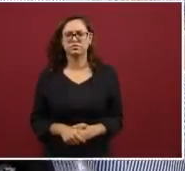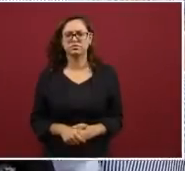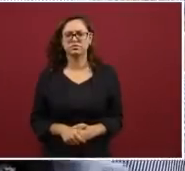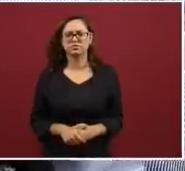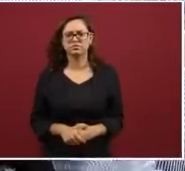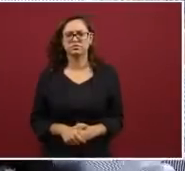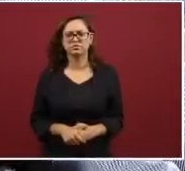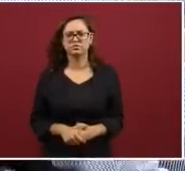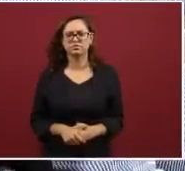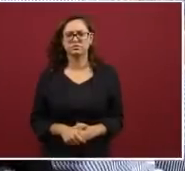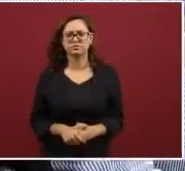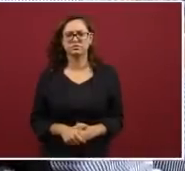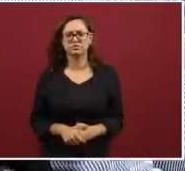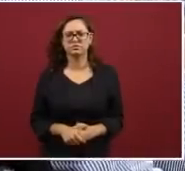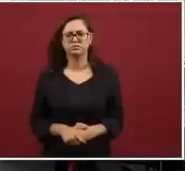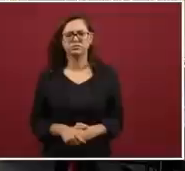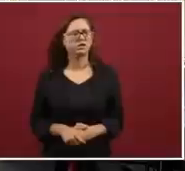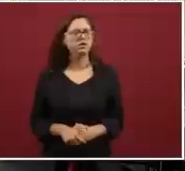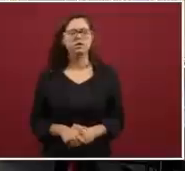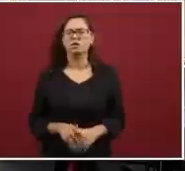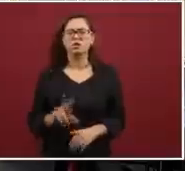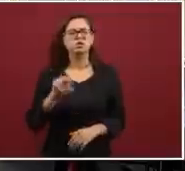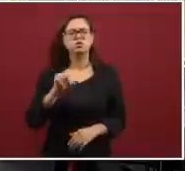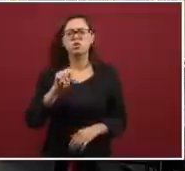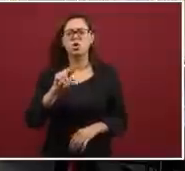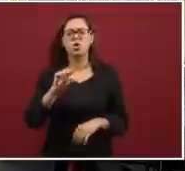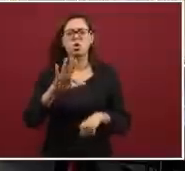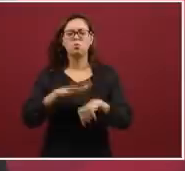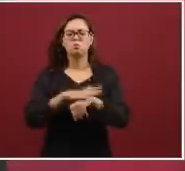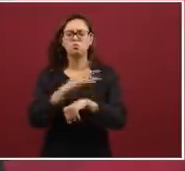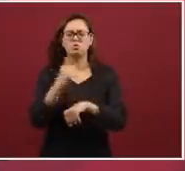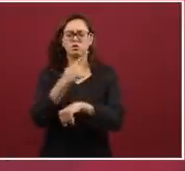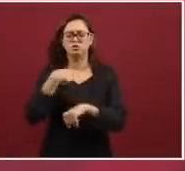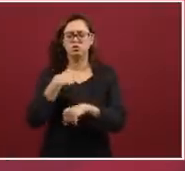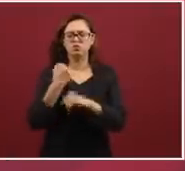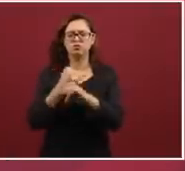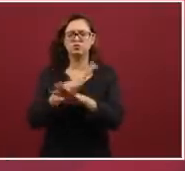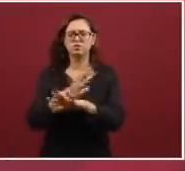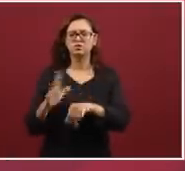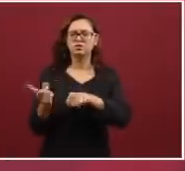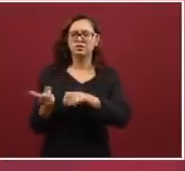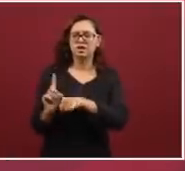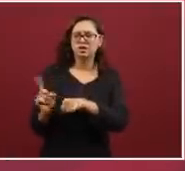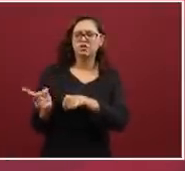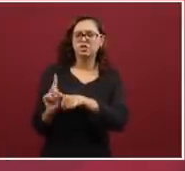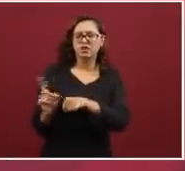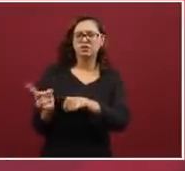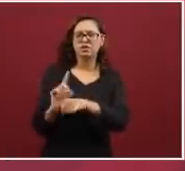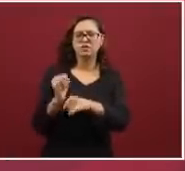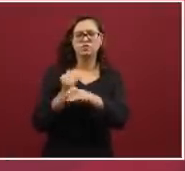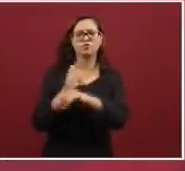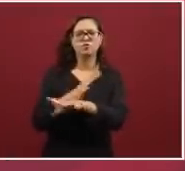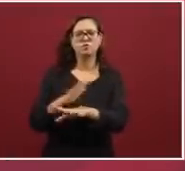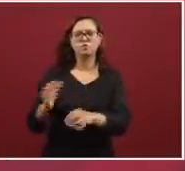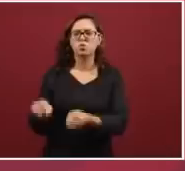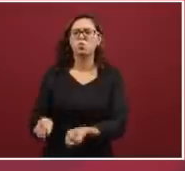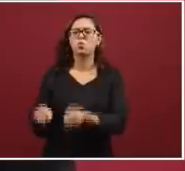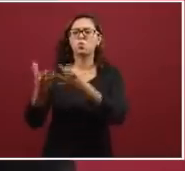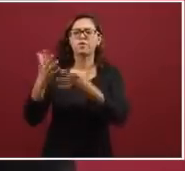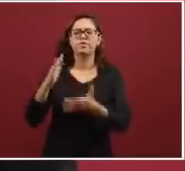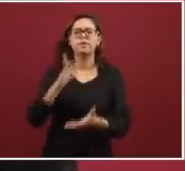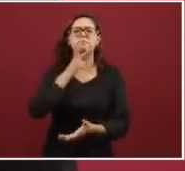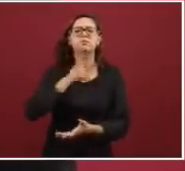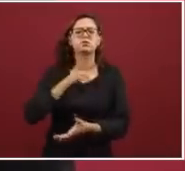porque tengo el dato diario de producción. Entonces, ese